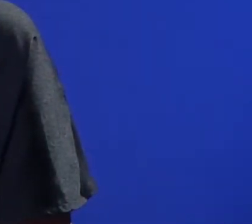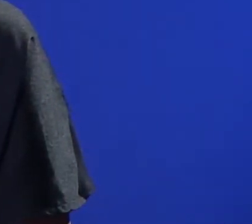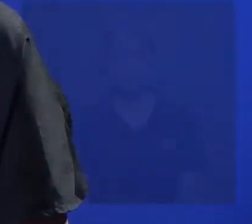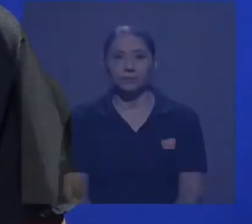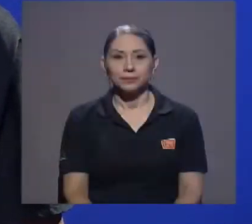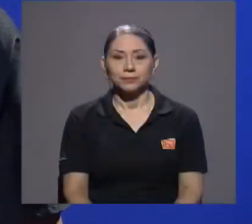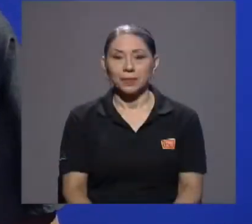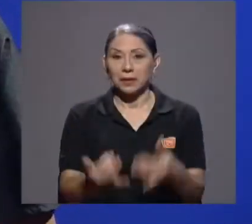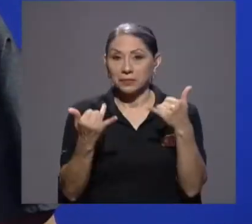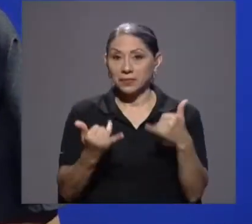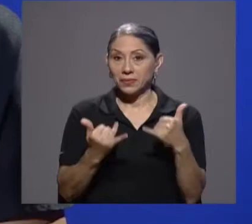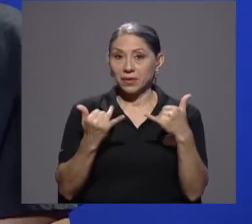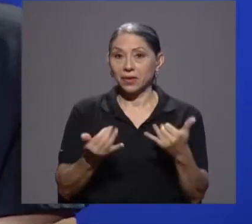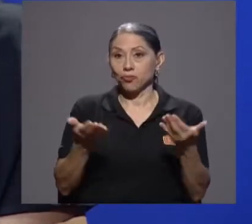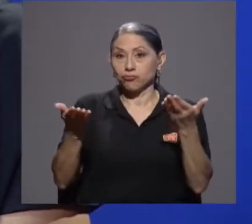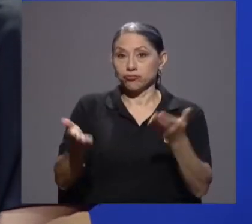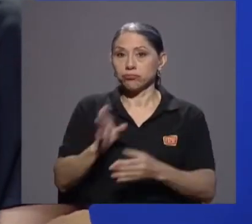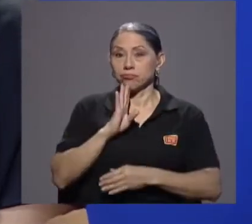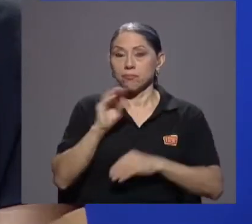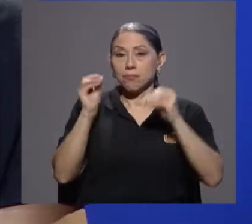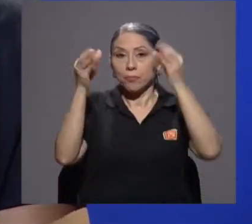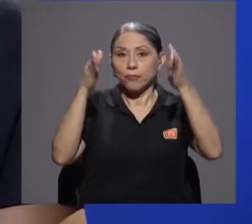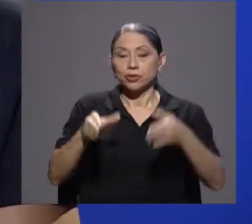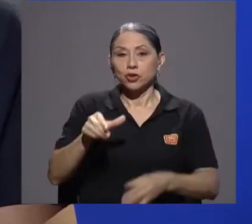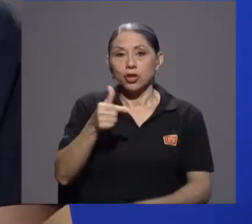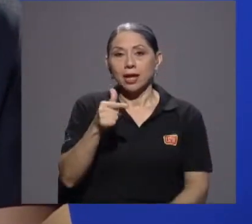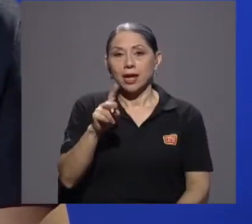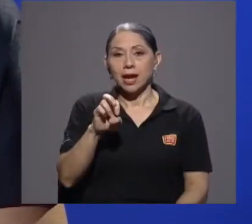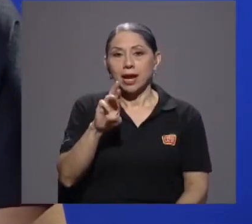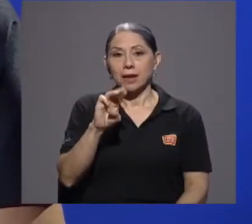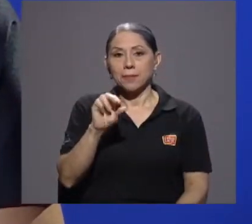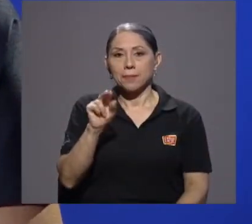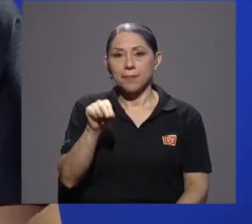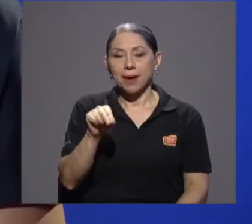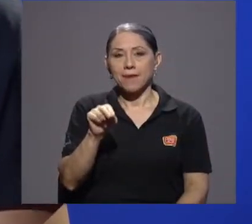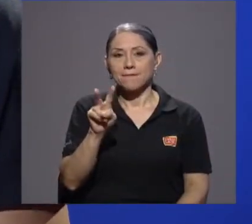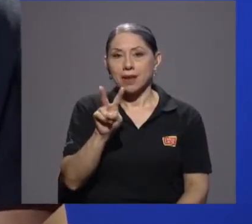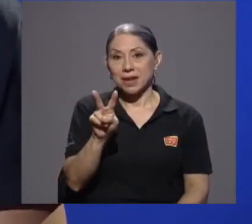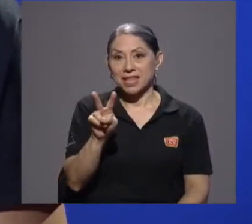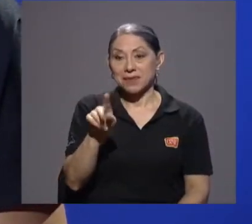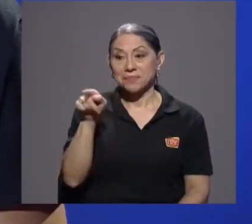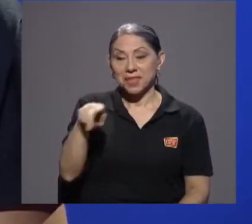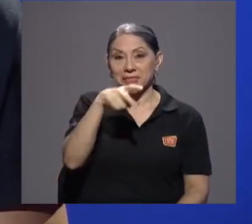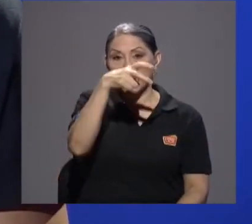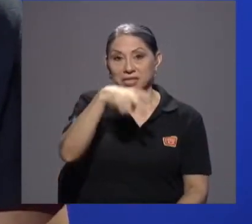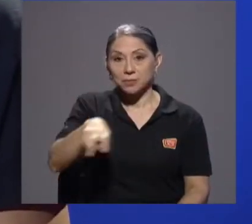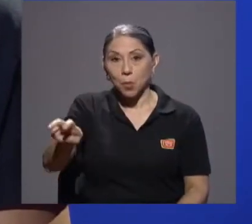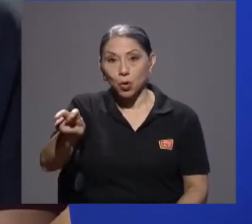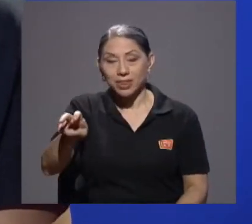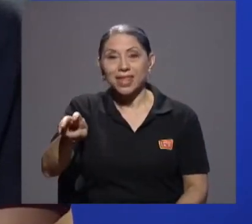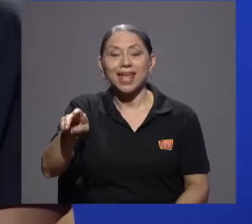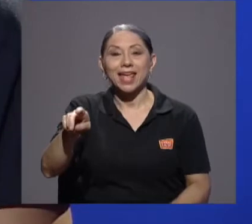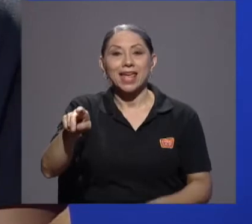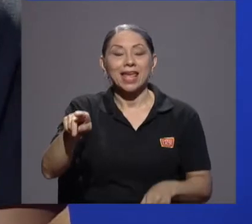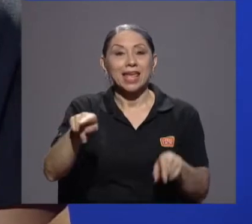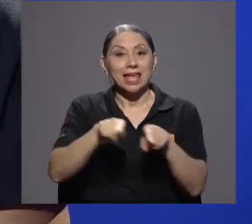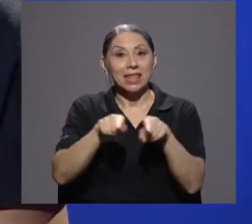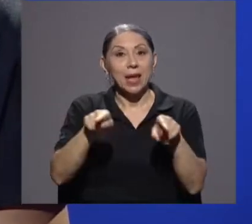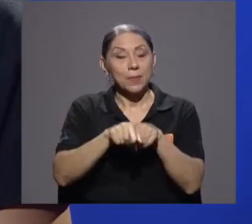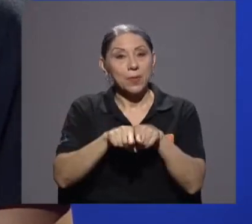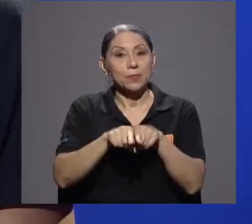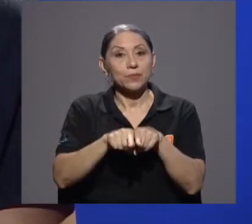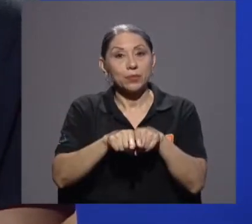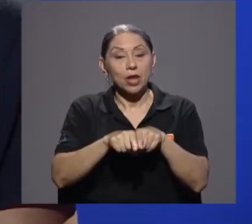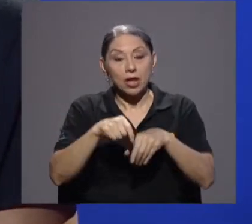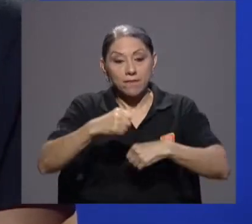De seguido, cedemos la palabra al profesor Germán Valverde de Transporte y Infraestructura, profesor